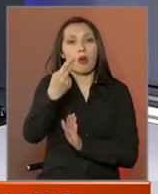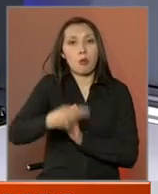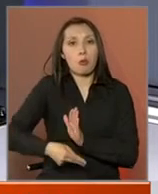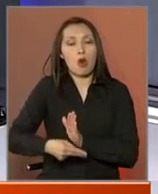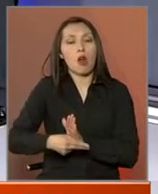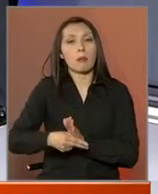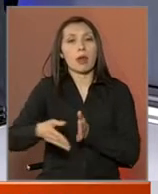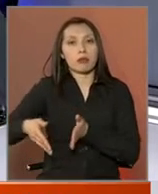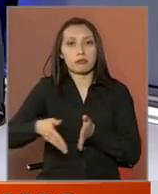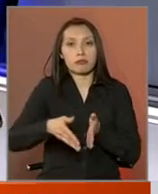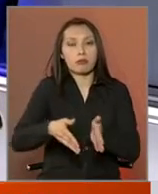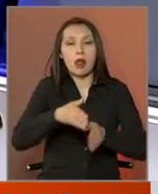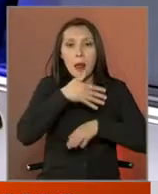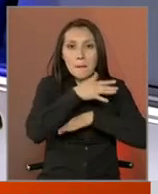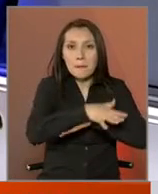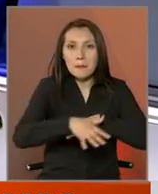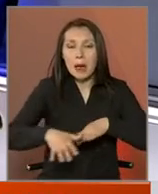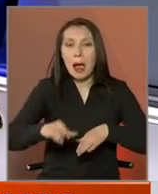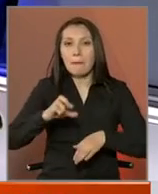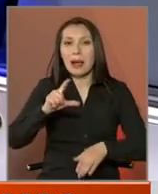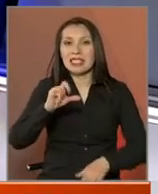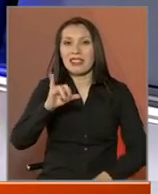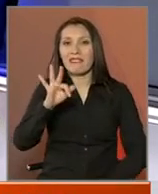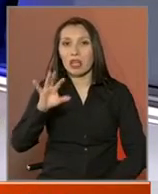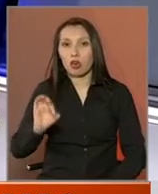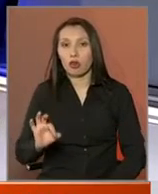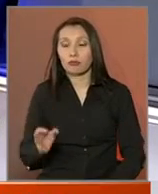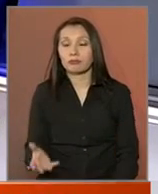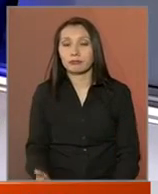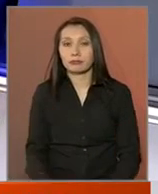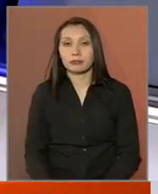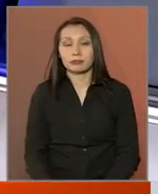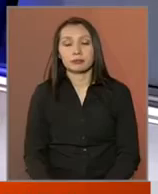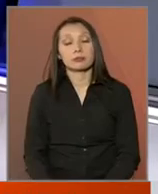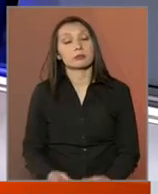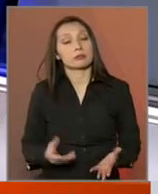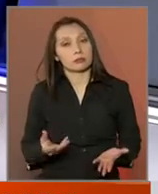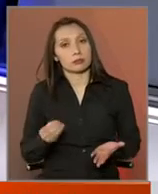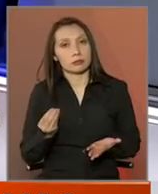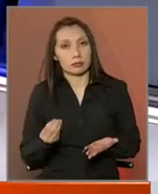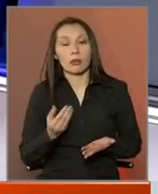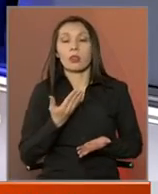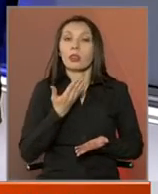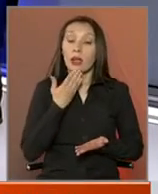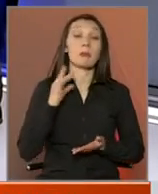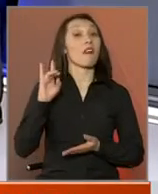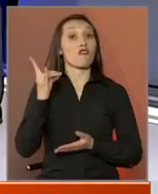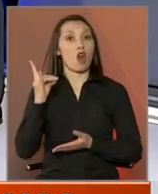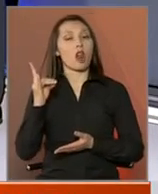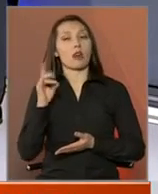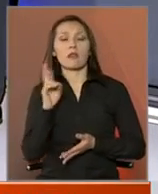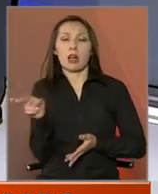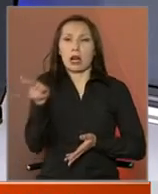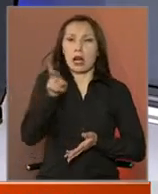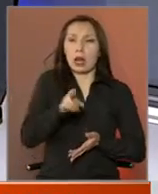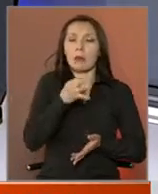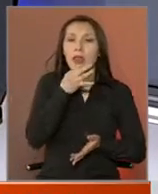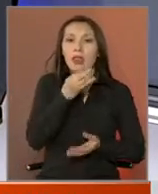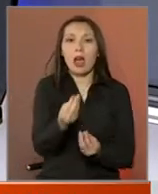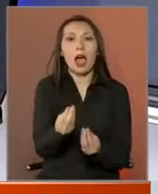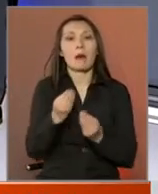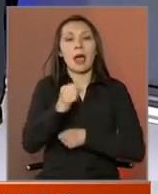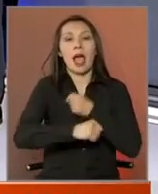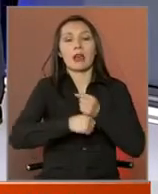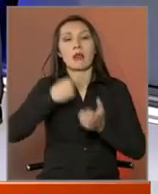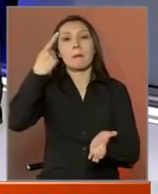y soberana al Océano Pacífico. Por supuesto que también Bolivia enfatizará en lo ocurrido en